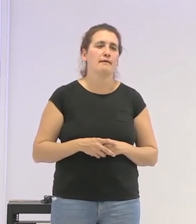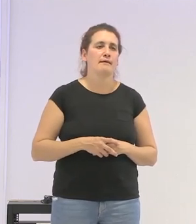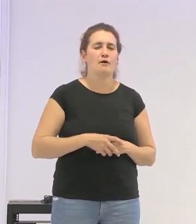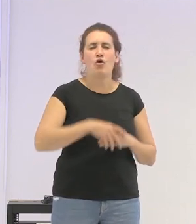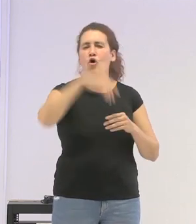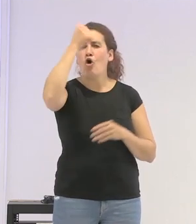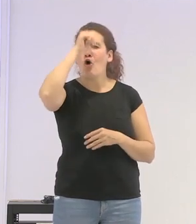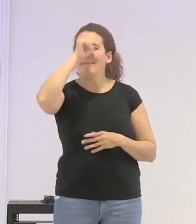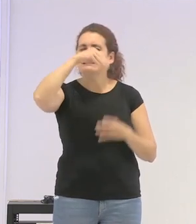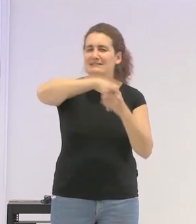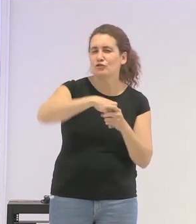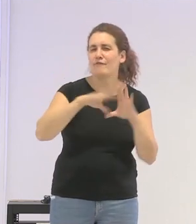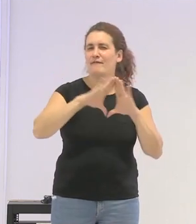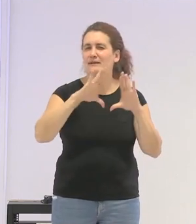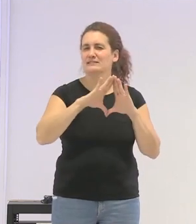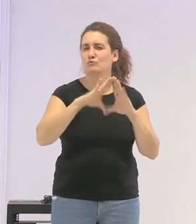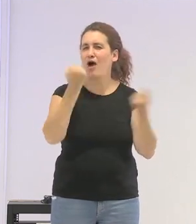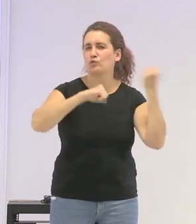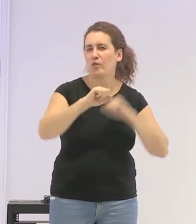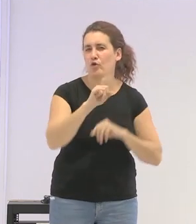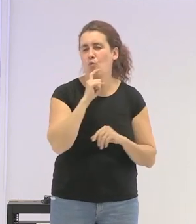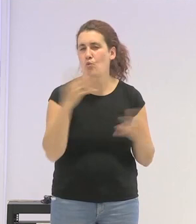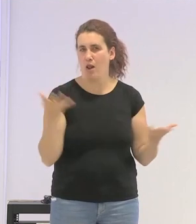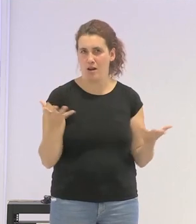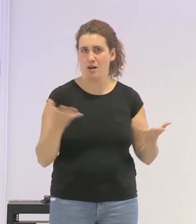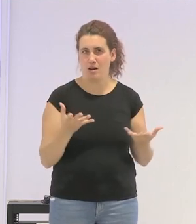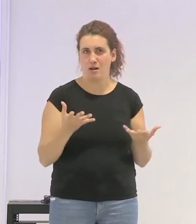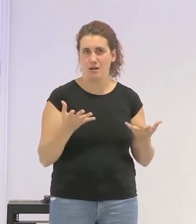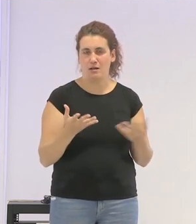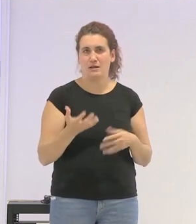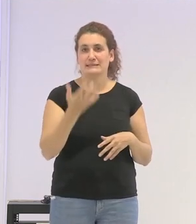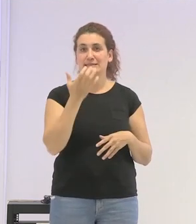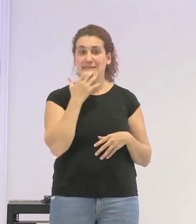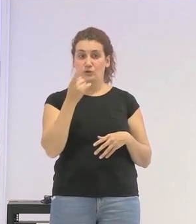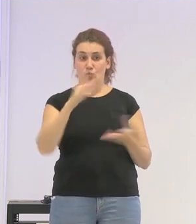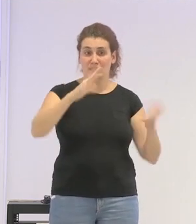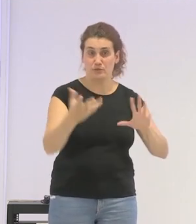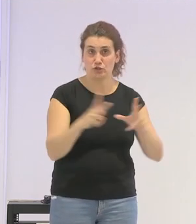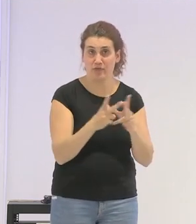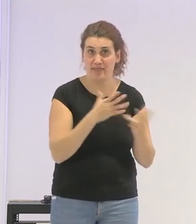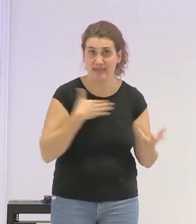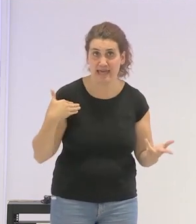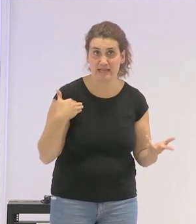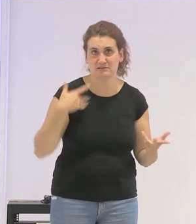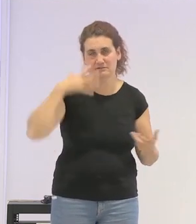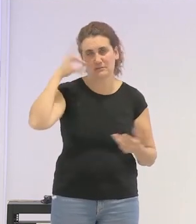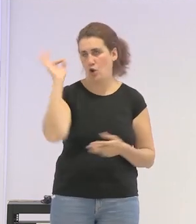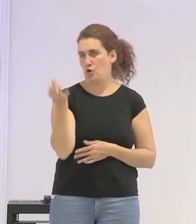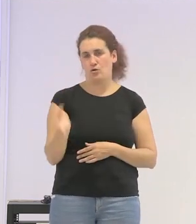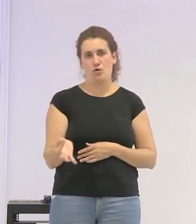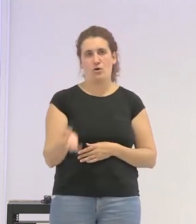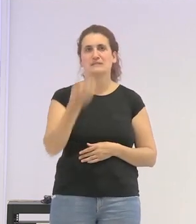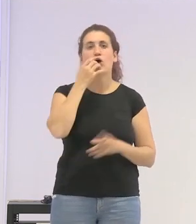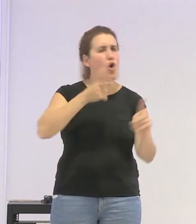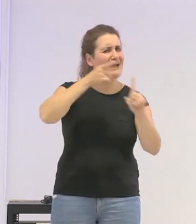en el feminismo. Entonces, si tu objetivo es transformar la sociedad, es evidente que aunque tu objetivo